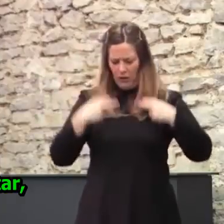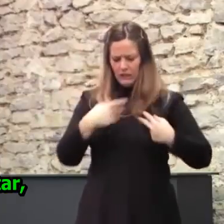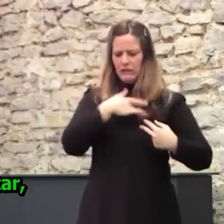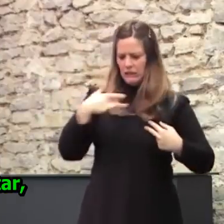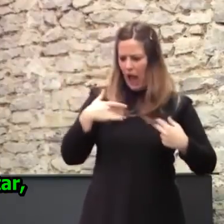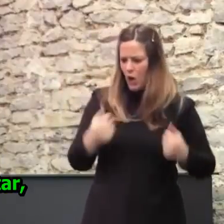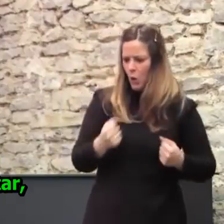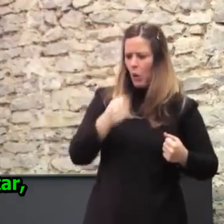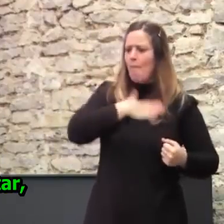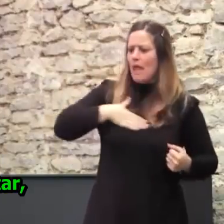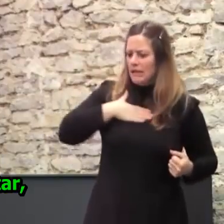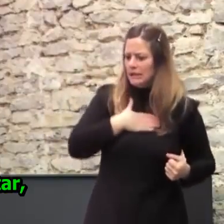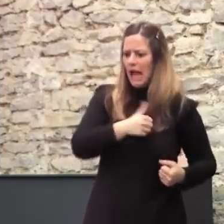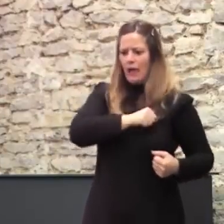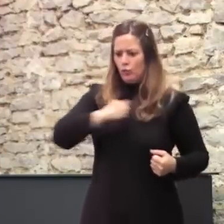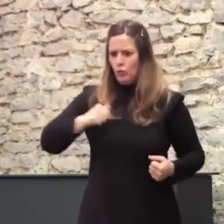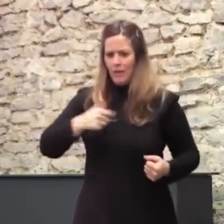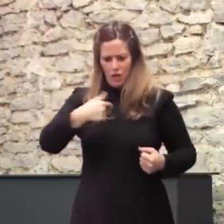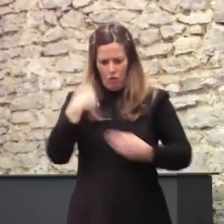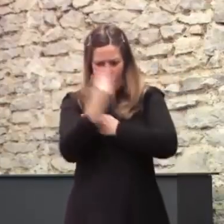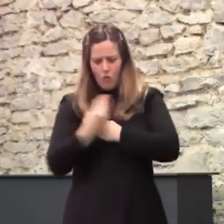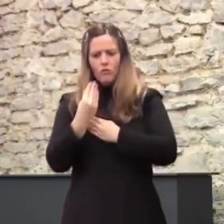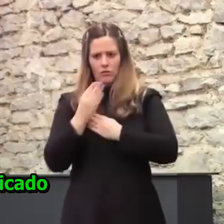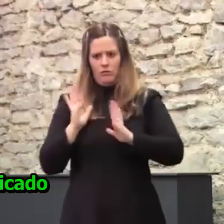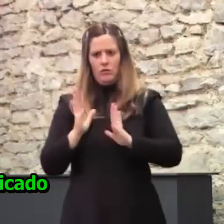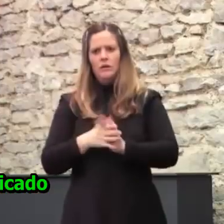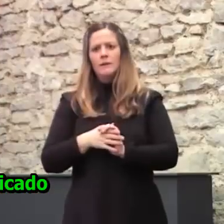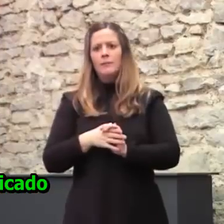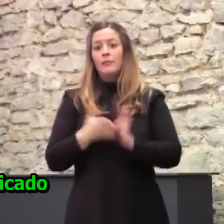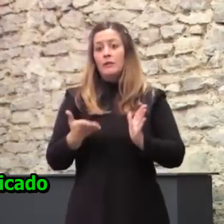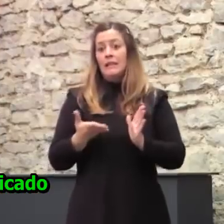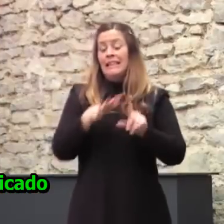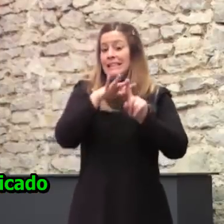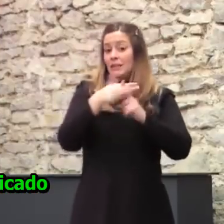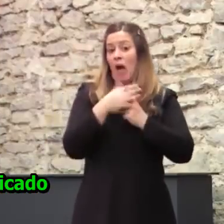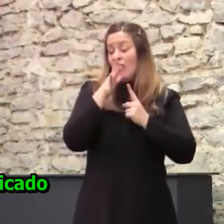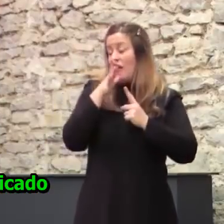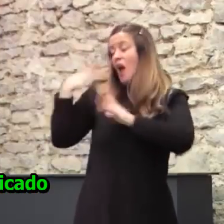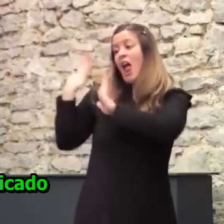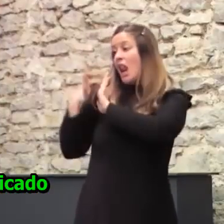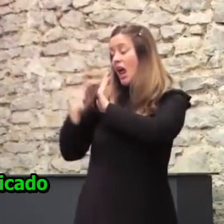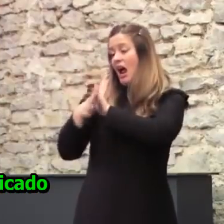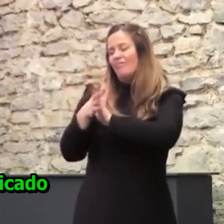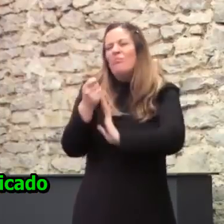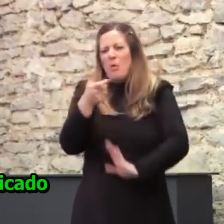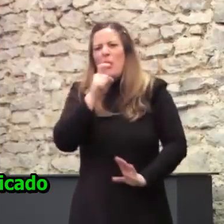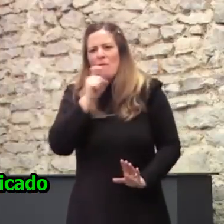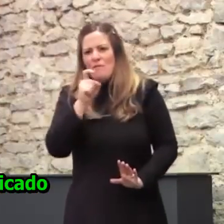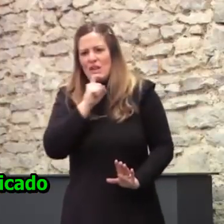bienestar, de nuestra autonomía. En estas condiciones, pues, no sé, es un poco complicado,